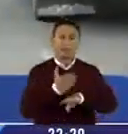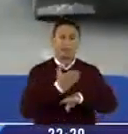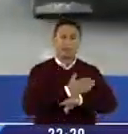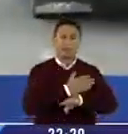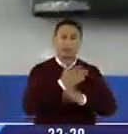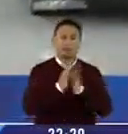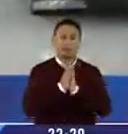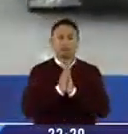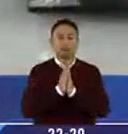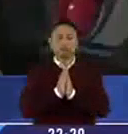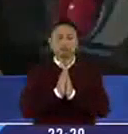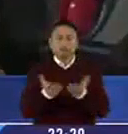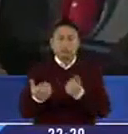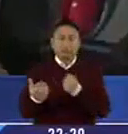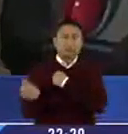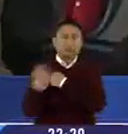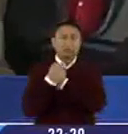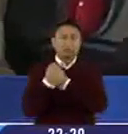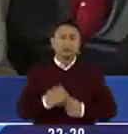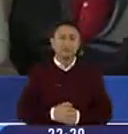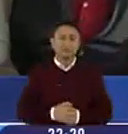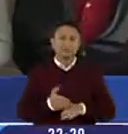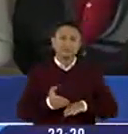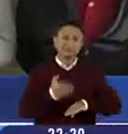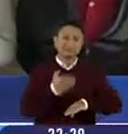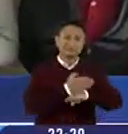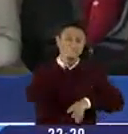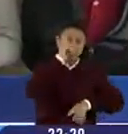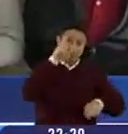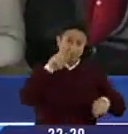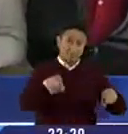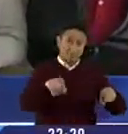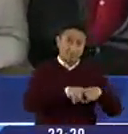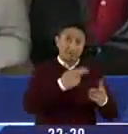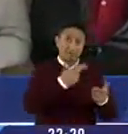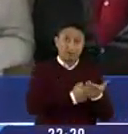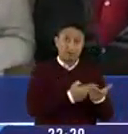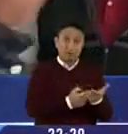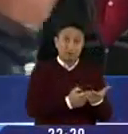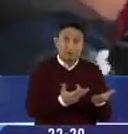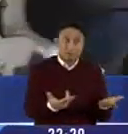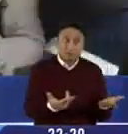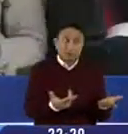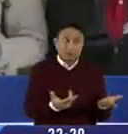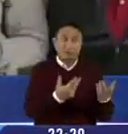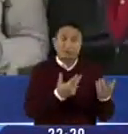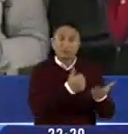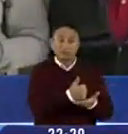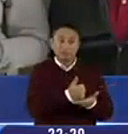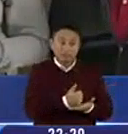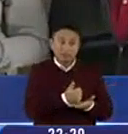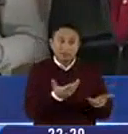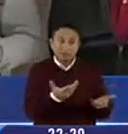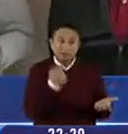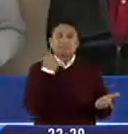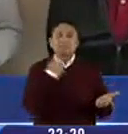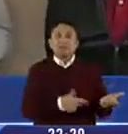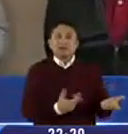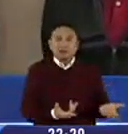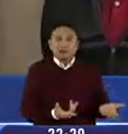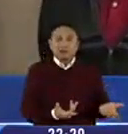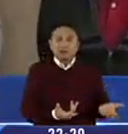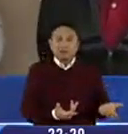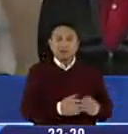años vienen solicitando. Esos acuerdos de esas reuniones no tienen ningún resultado, entonces más bien es como